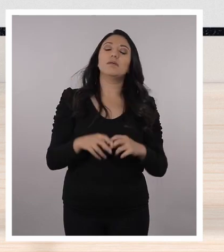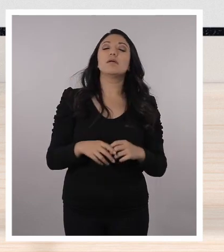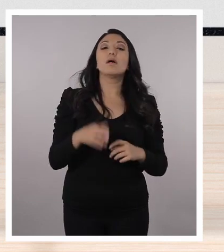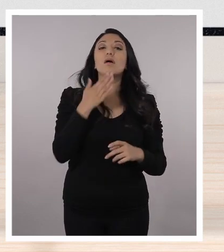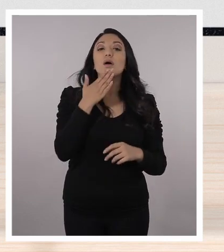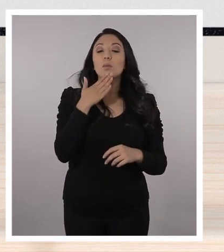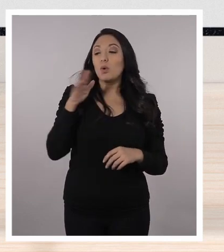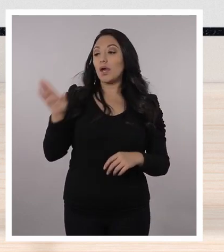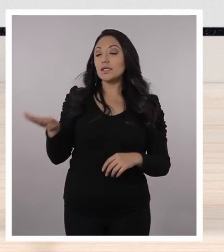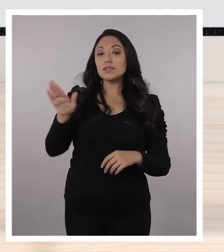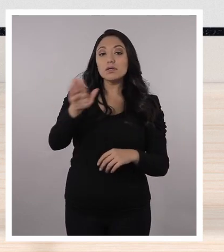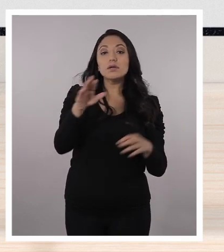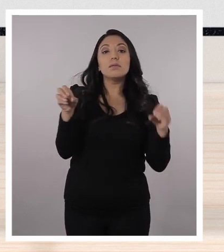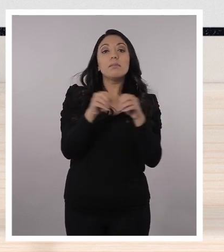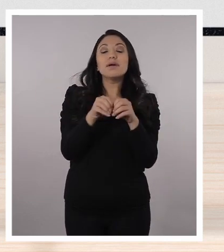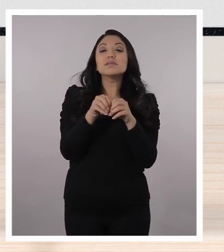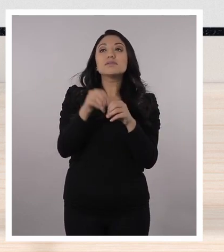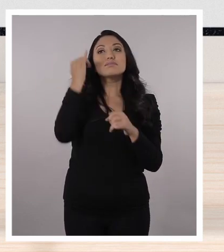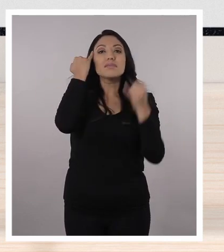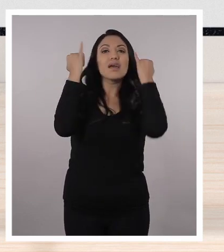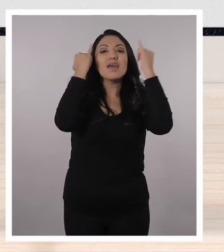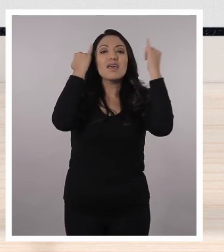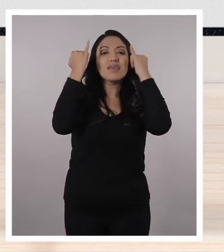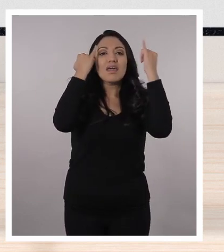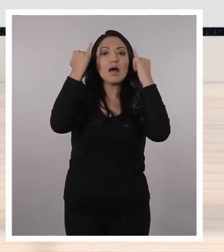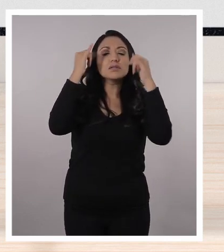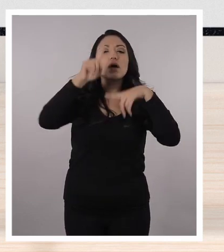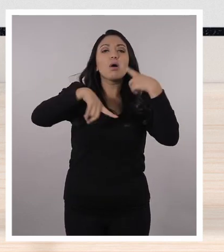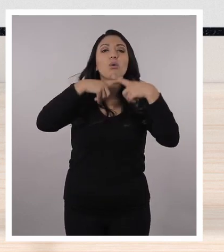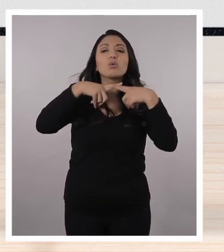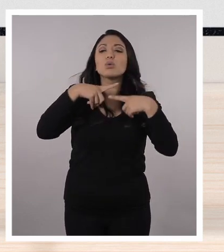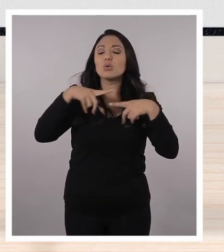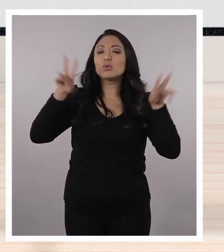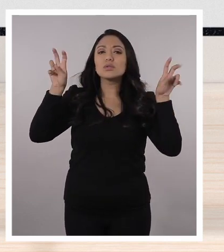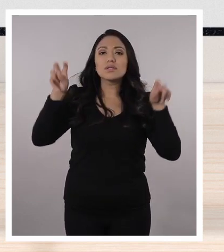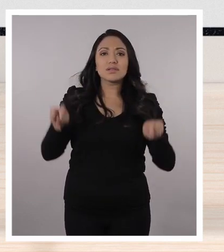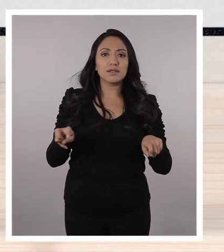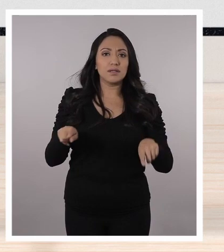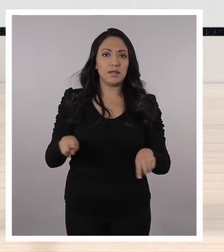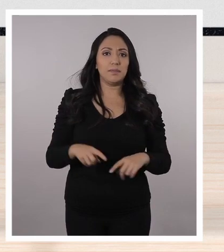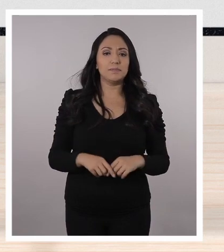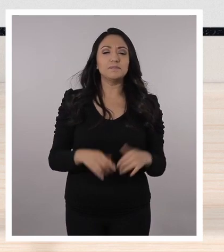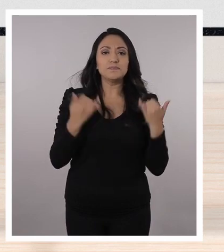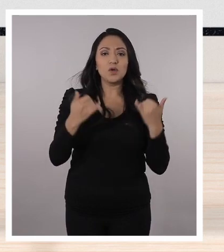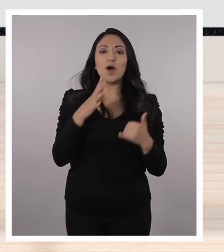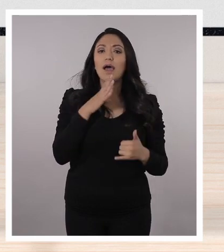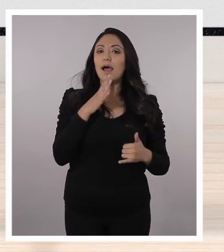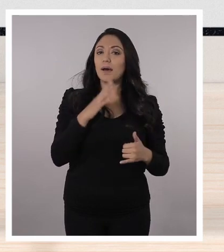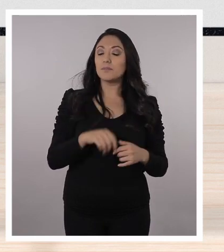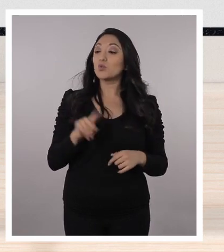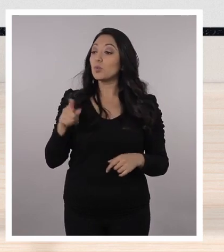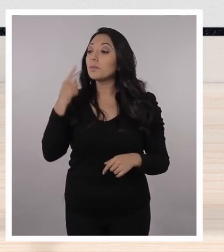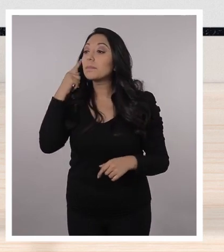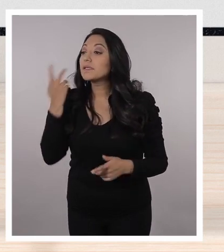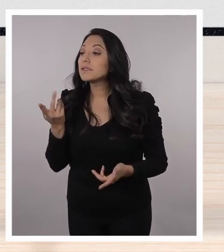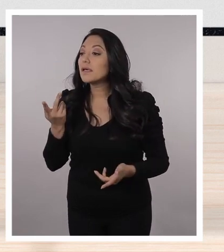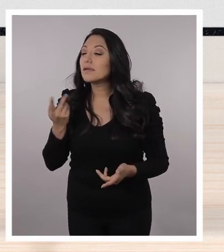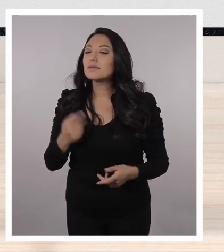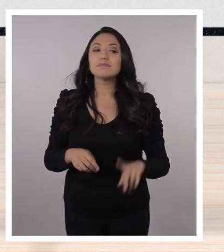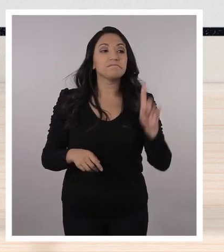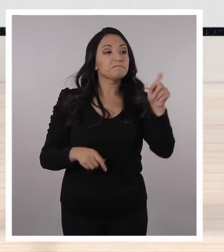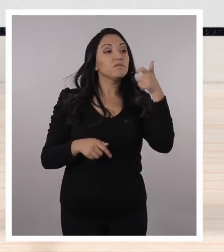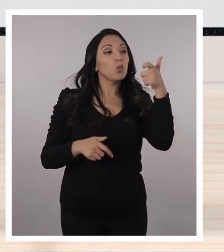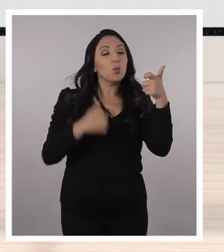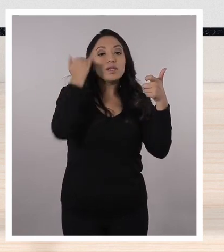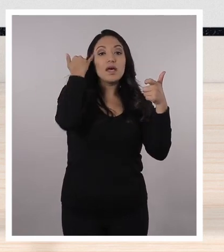tema, de los fósiles y también el papel que cumplen las hipótesis al momento de hablar de los fósiles. Así que hoy vamos a hablar de ese tema. ¿Qué te parece?